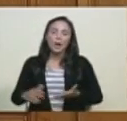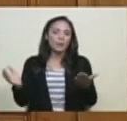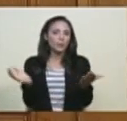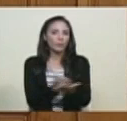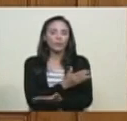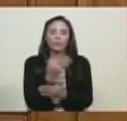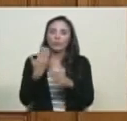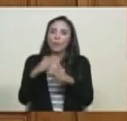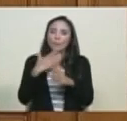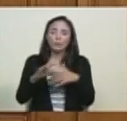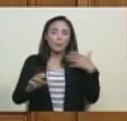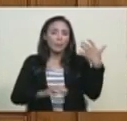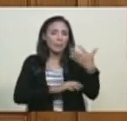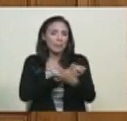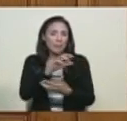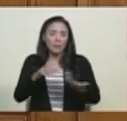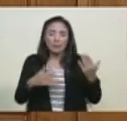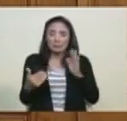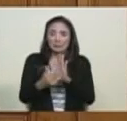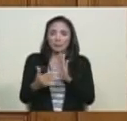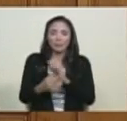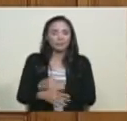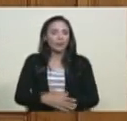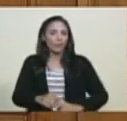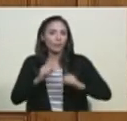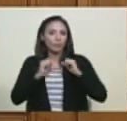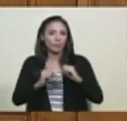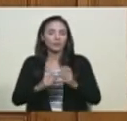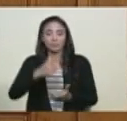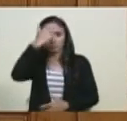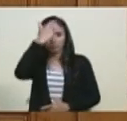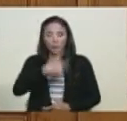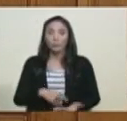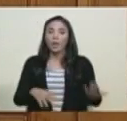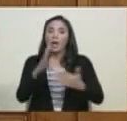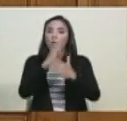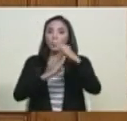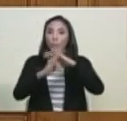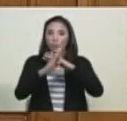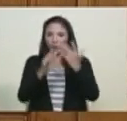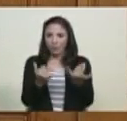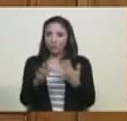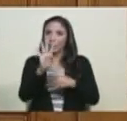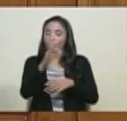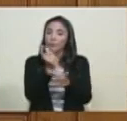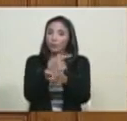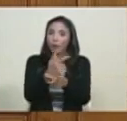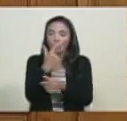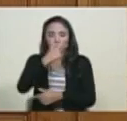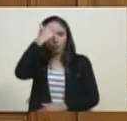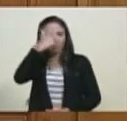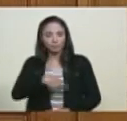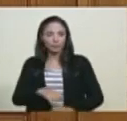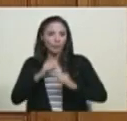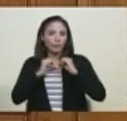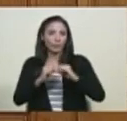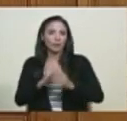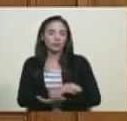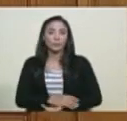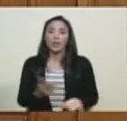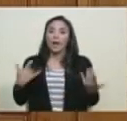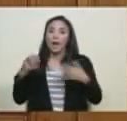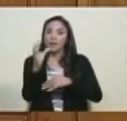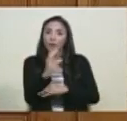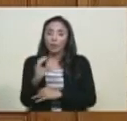en 1000 circunstancias. Y este 4 de agosto sobreviví a un intento de asesinato dirigido